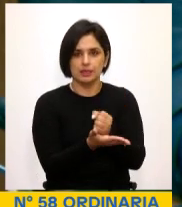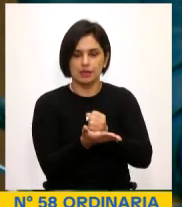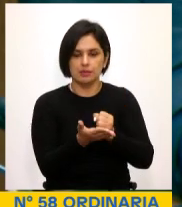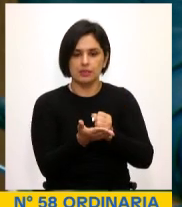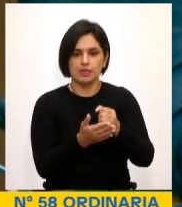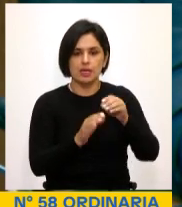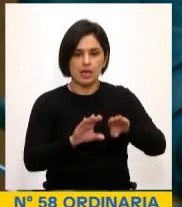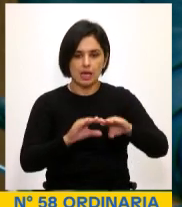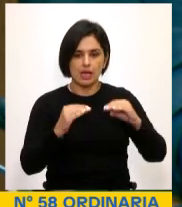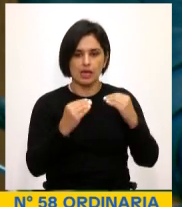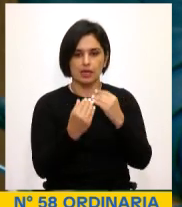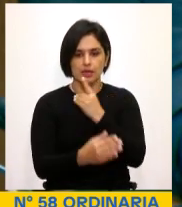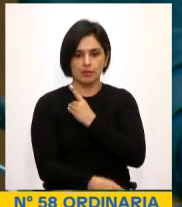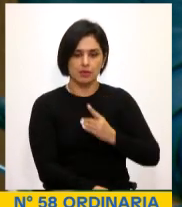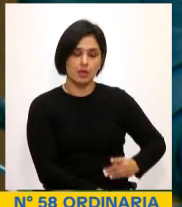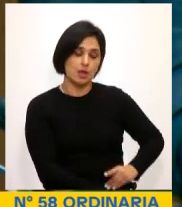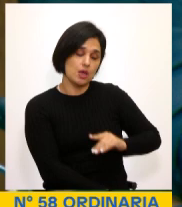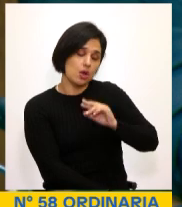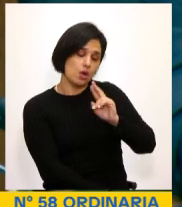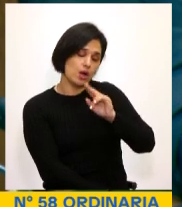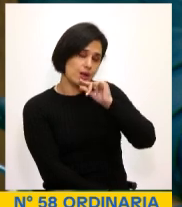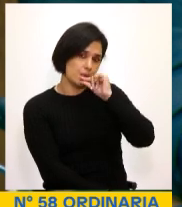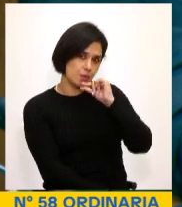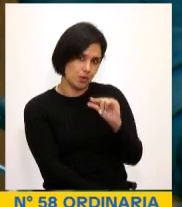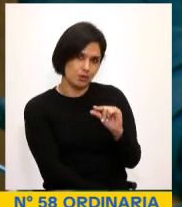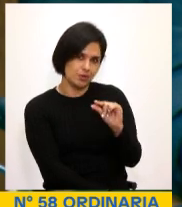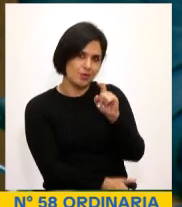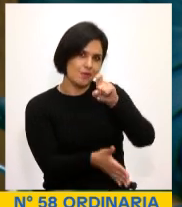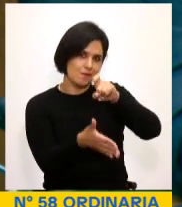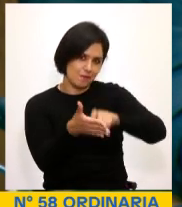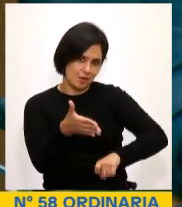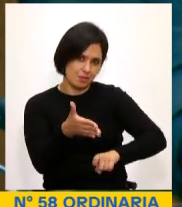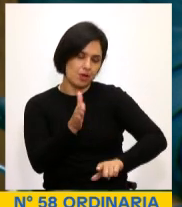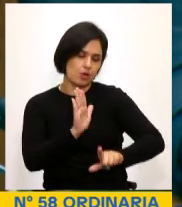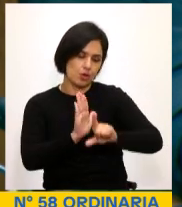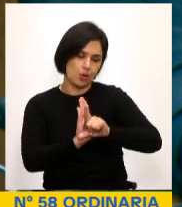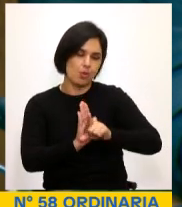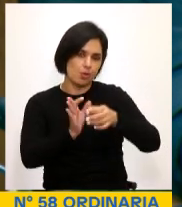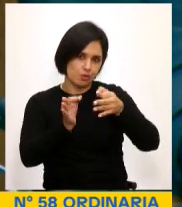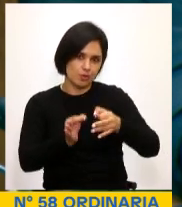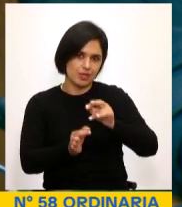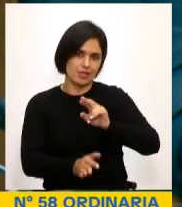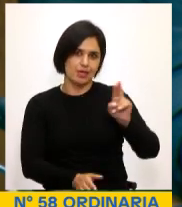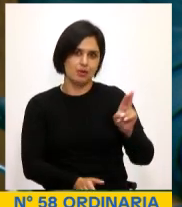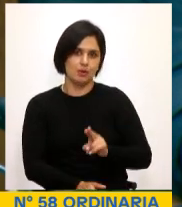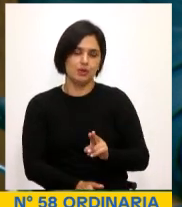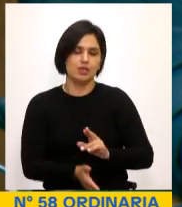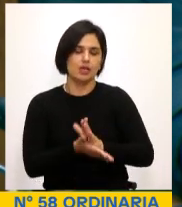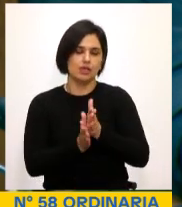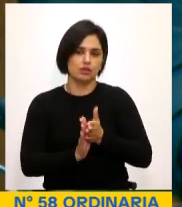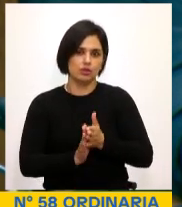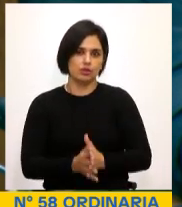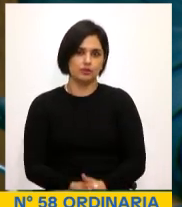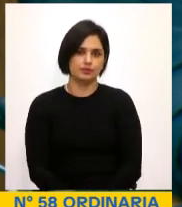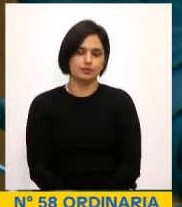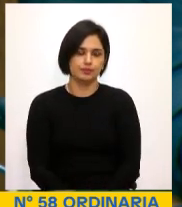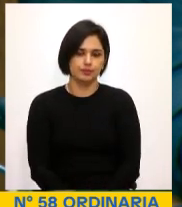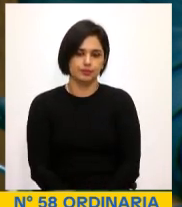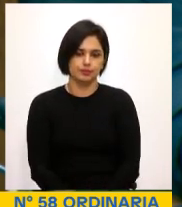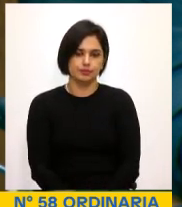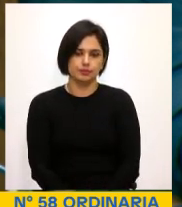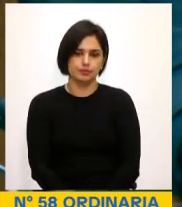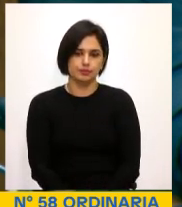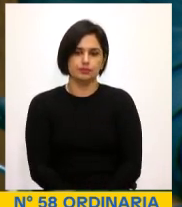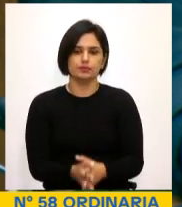diputados y Esperamos que prontamente sea promulgado como ley de la República es todo cuanto puedo informar señor presidente estimados